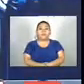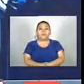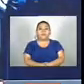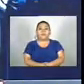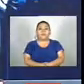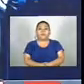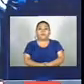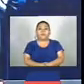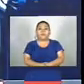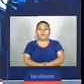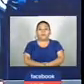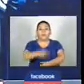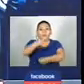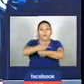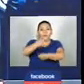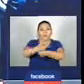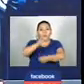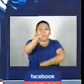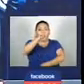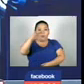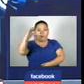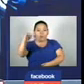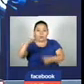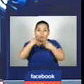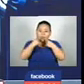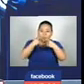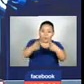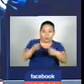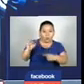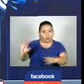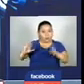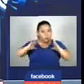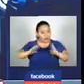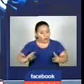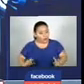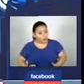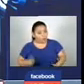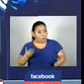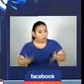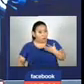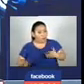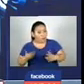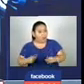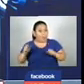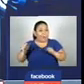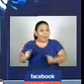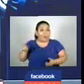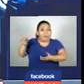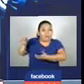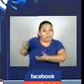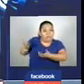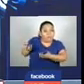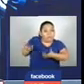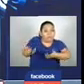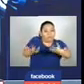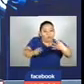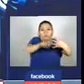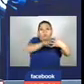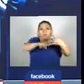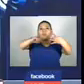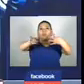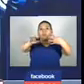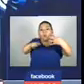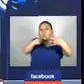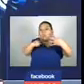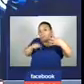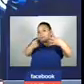Y el gobierno de Guatemala informó este martes que se prepara ante la posible llegada de una nueva caravana migrante a finales de julio, conformada